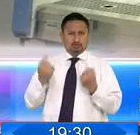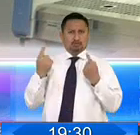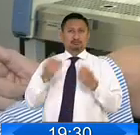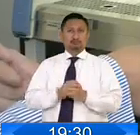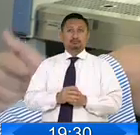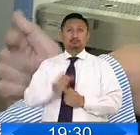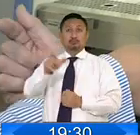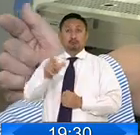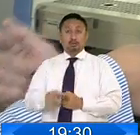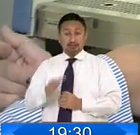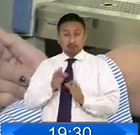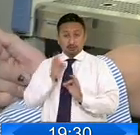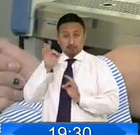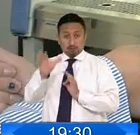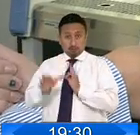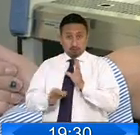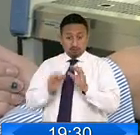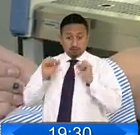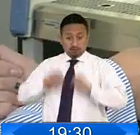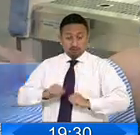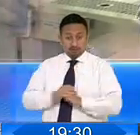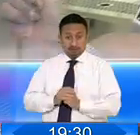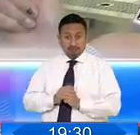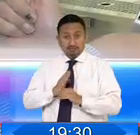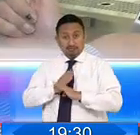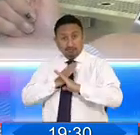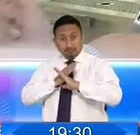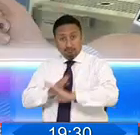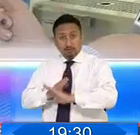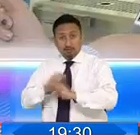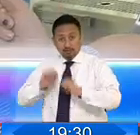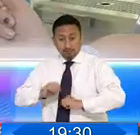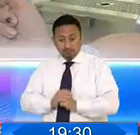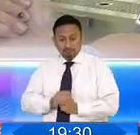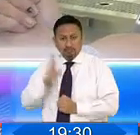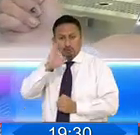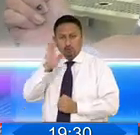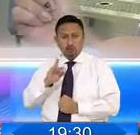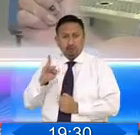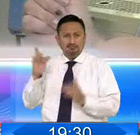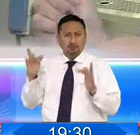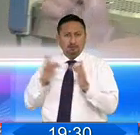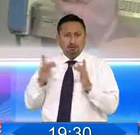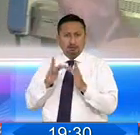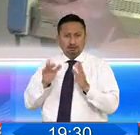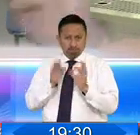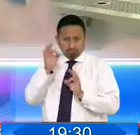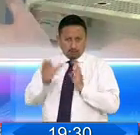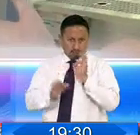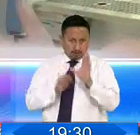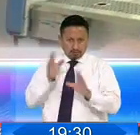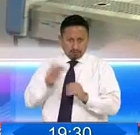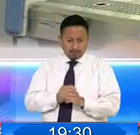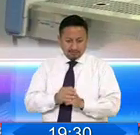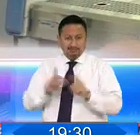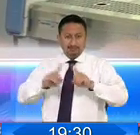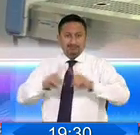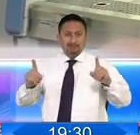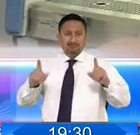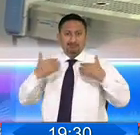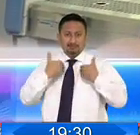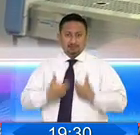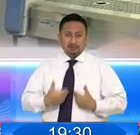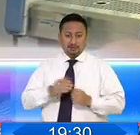tenía COVID tiene una respuesta celular. Gente que nunca estaba en contacto con COVID, y ellos también tienen